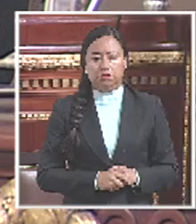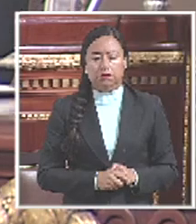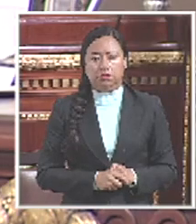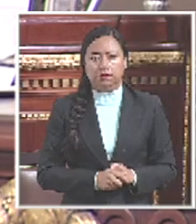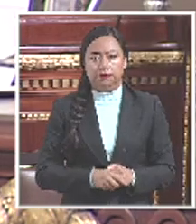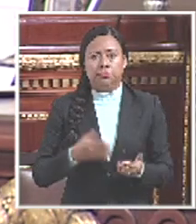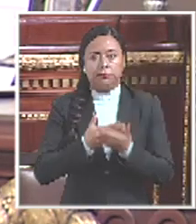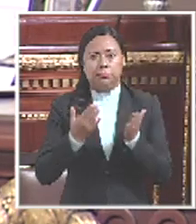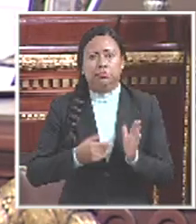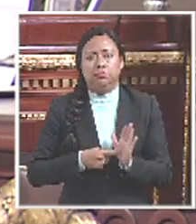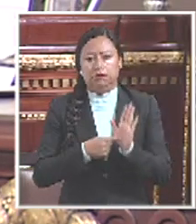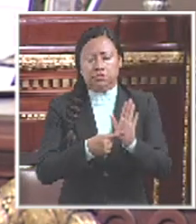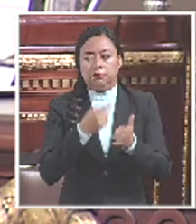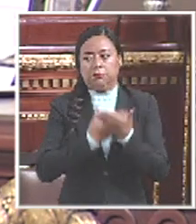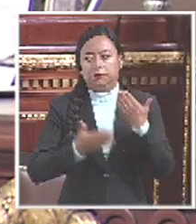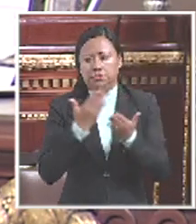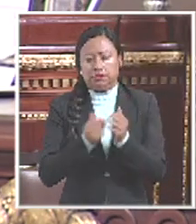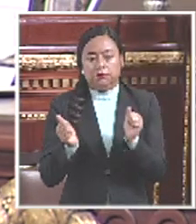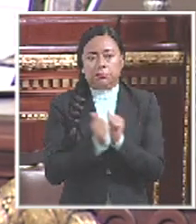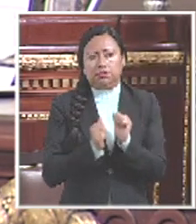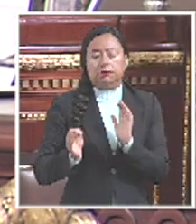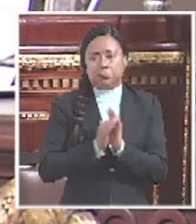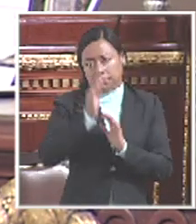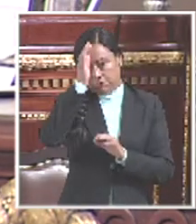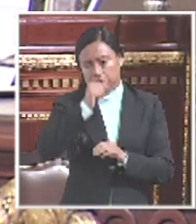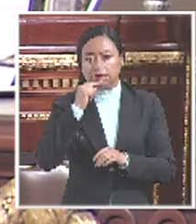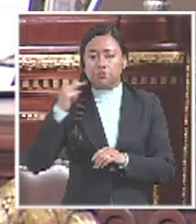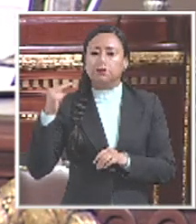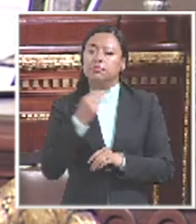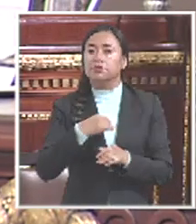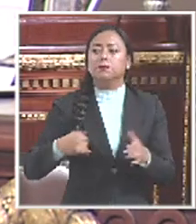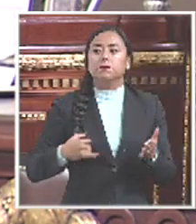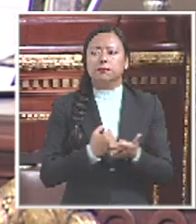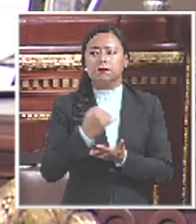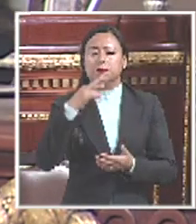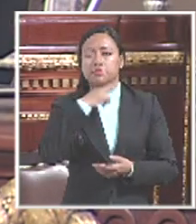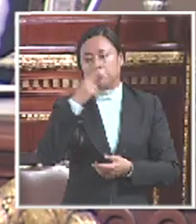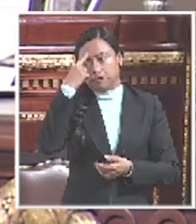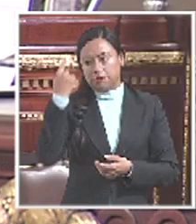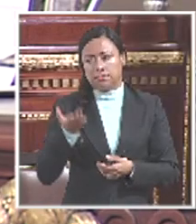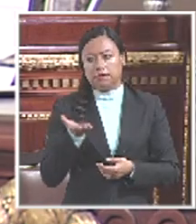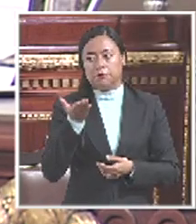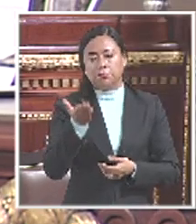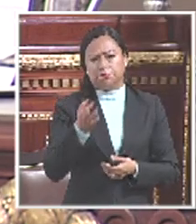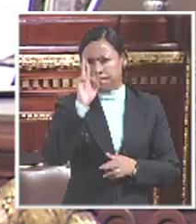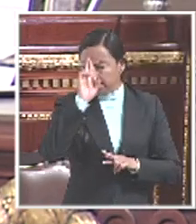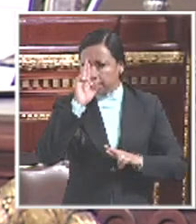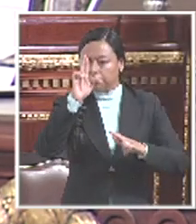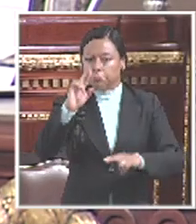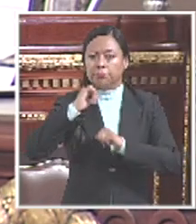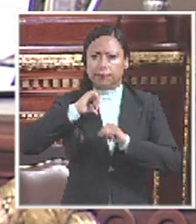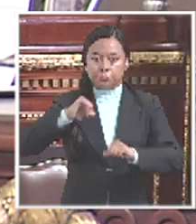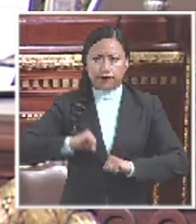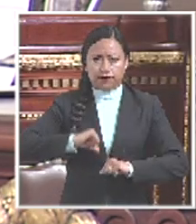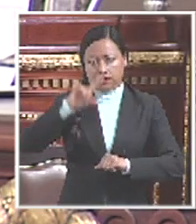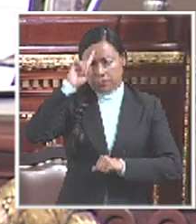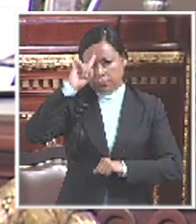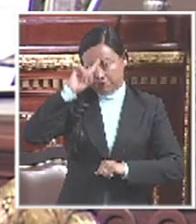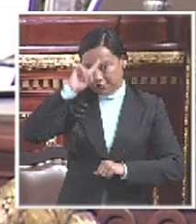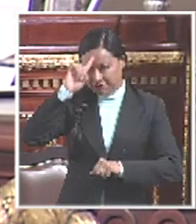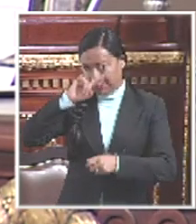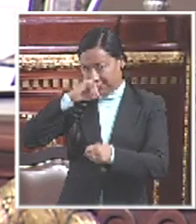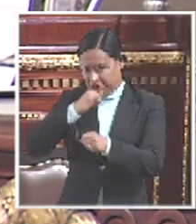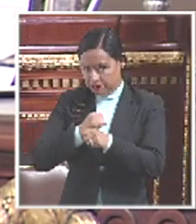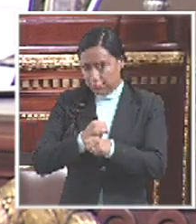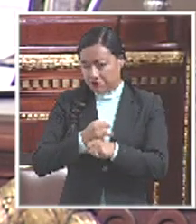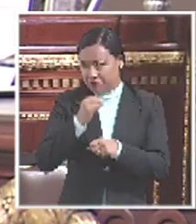Para presentar una proposición con punto de acuerdo de urgente y obvia resolución, para solicitar muy respetuosamente a los titulares de la Consejería Jurídica y